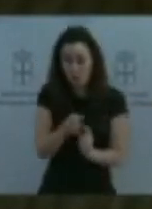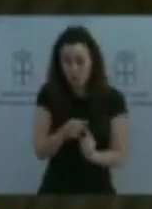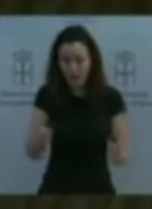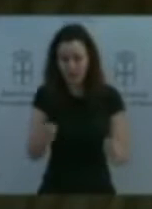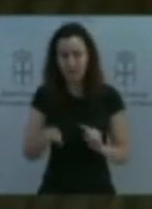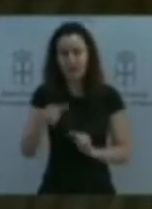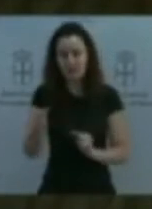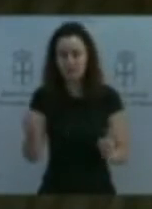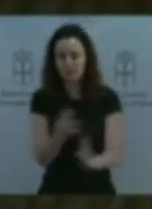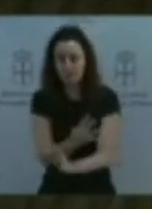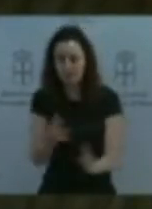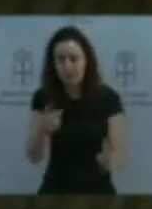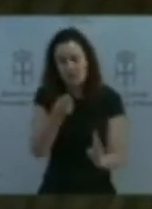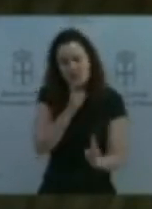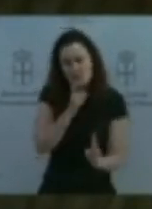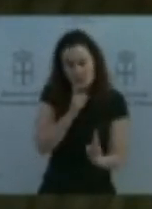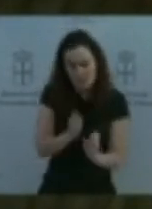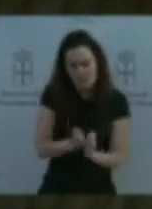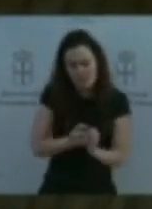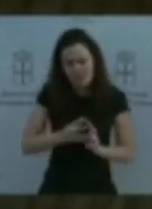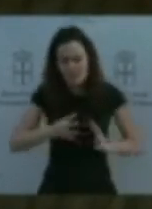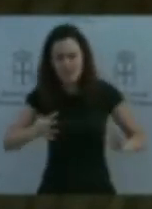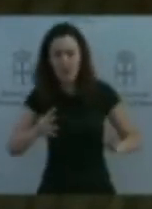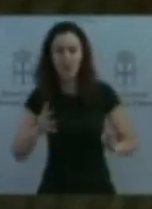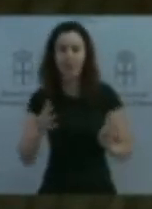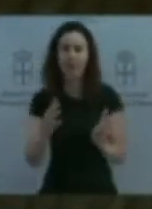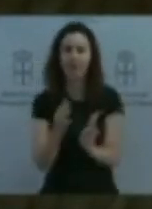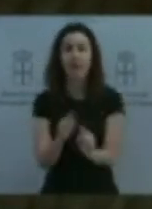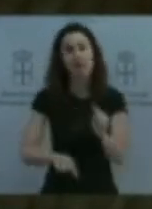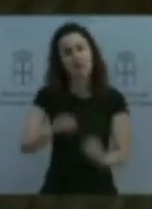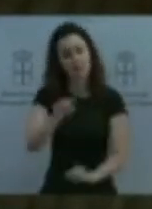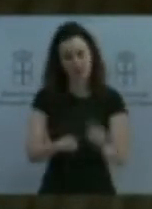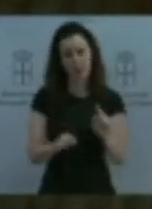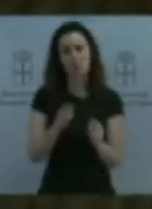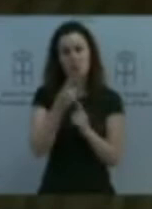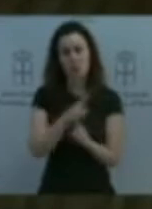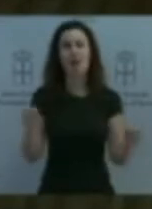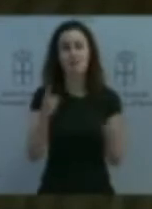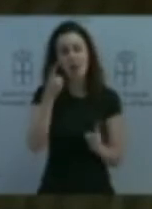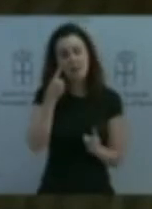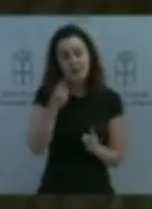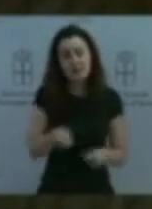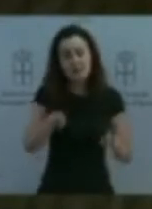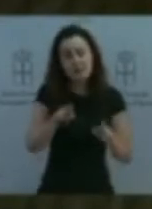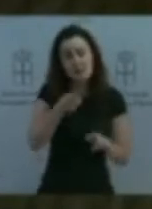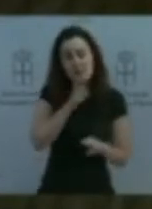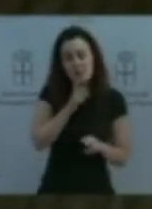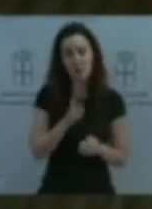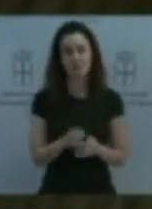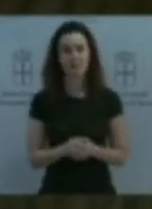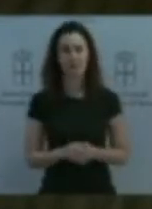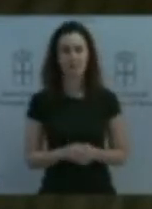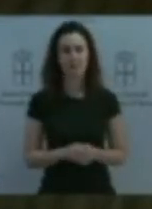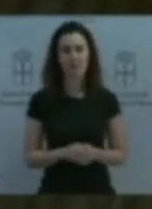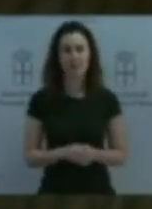y primavera para conocer la dinámica concreta de un año, observando el patrón de recuperación de los campos y detectando posibles situaciones